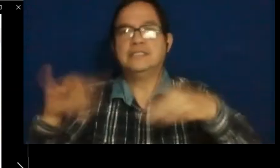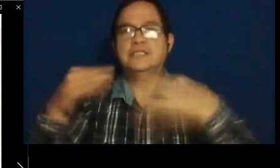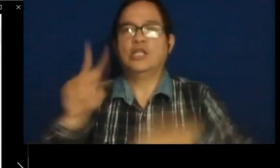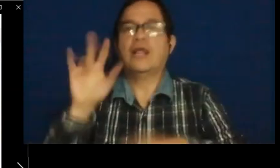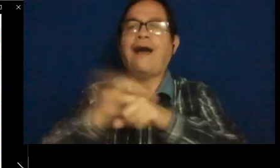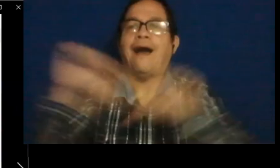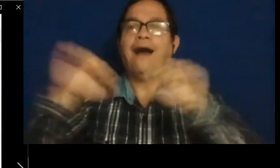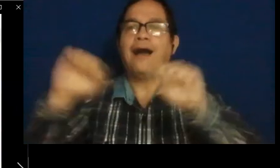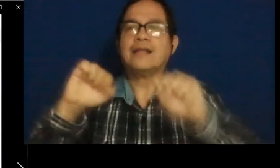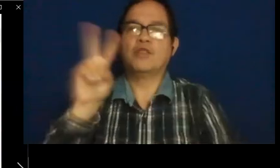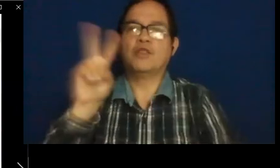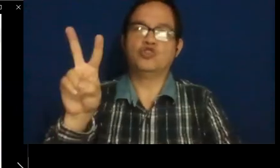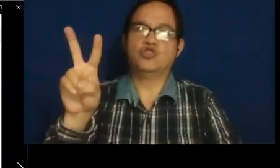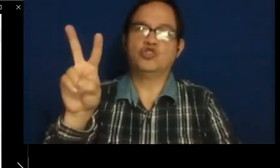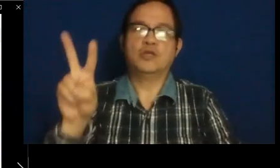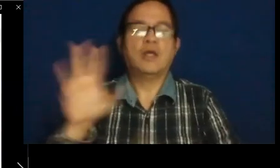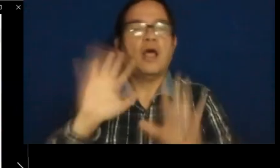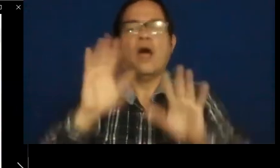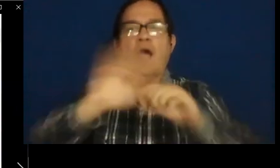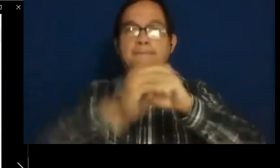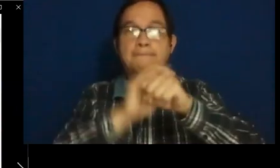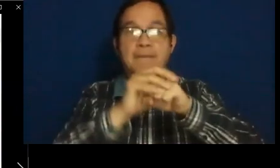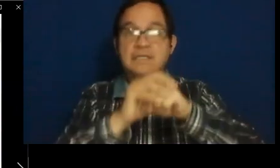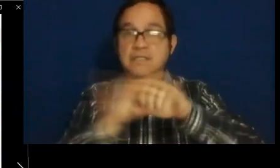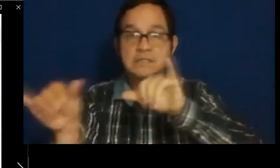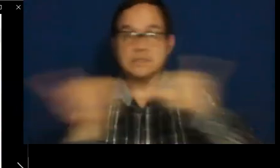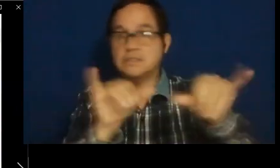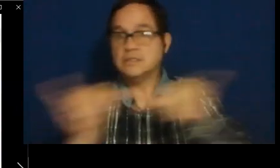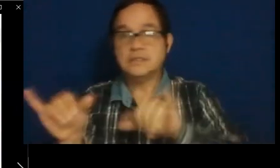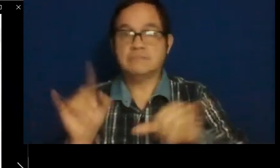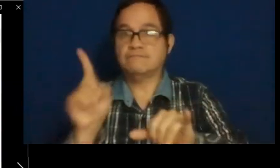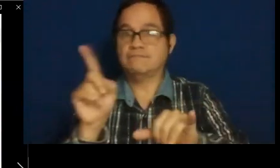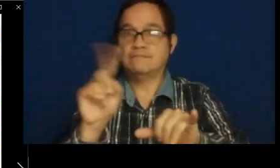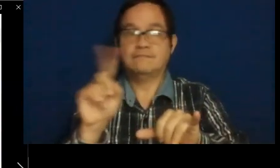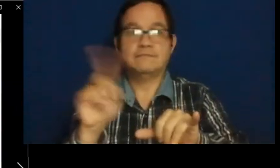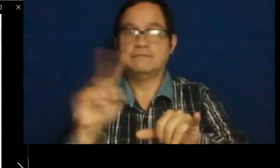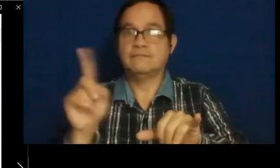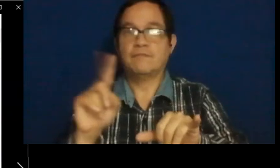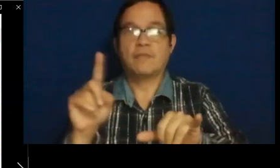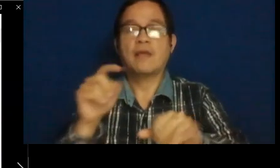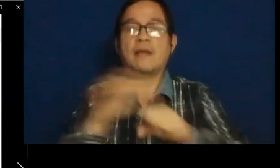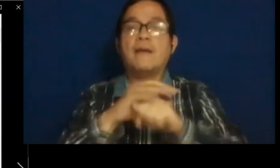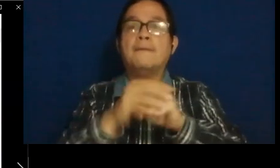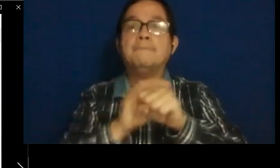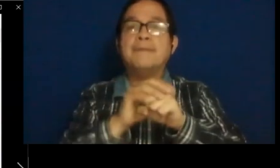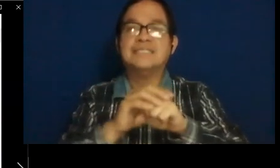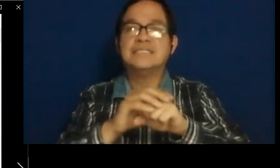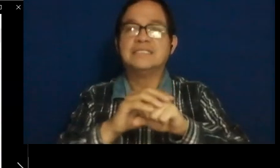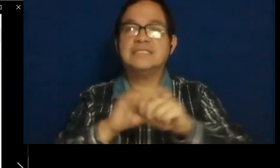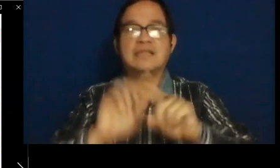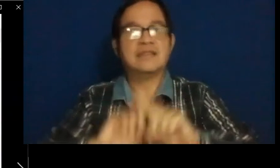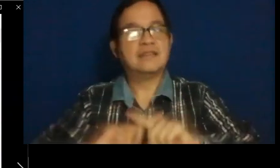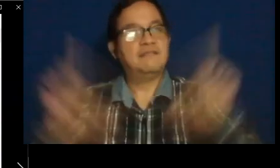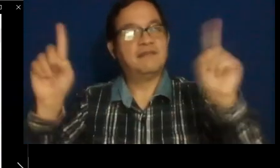cambia? Cambia que ahora las masas ya no son iguales, ya van a cambiar las masas distintas.